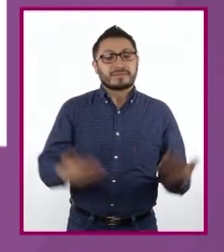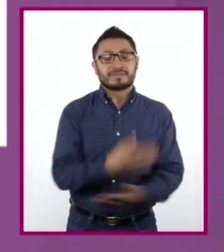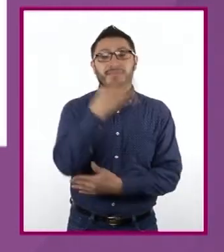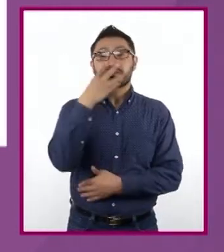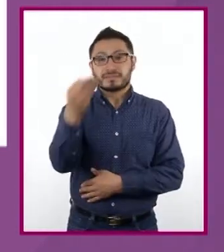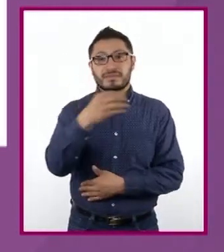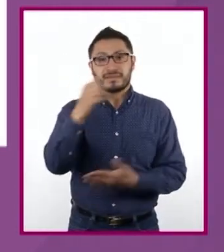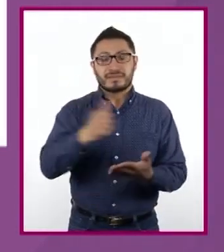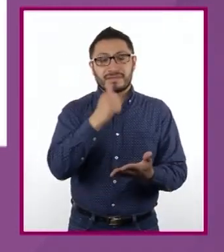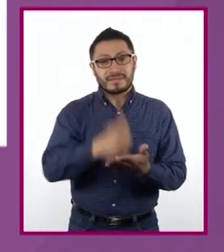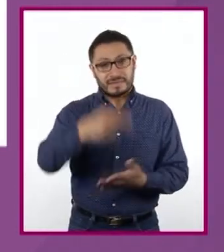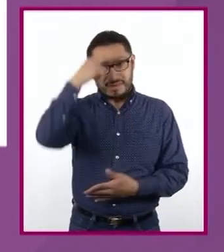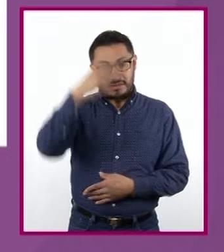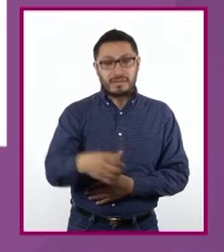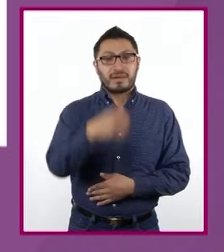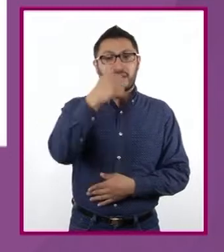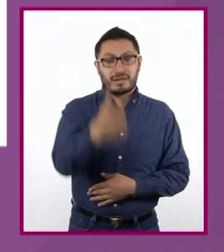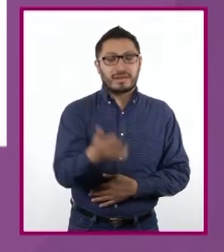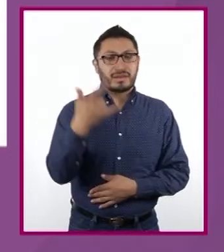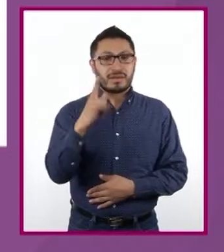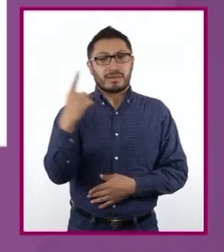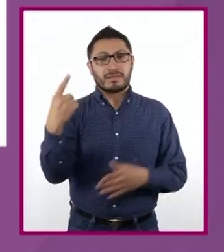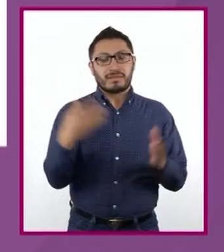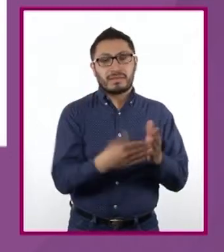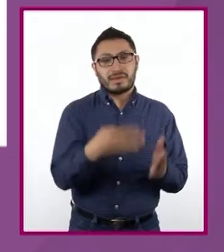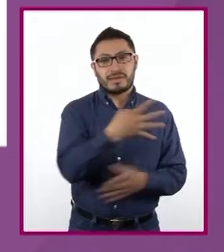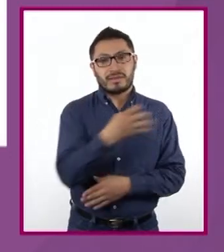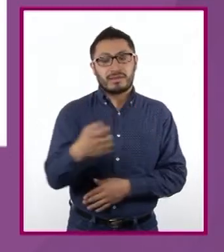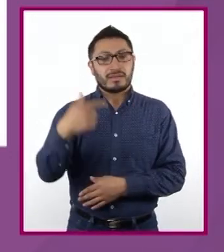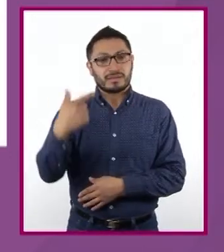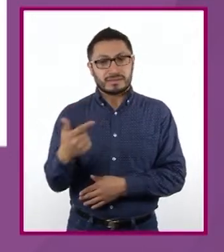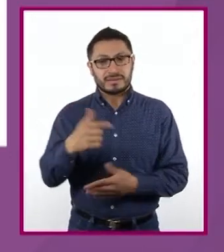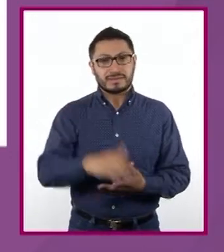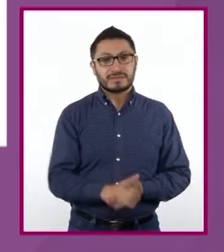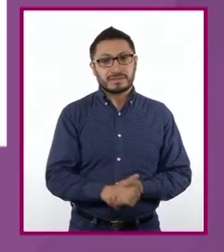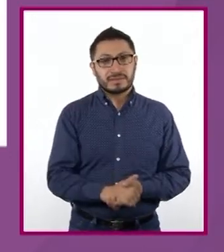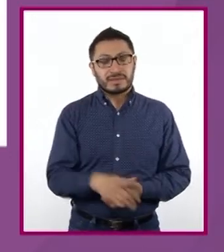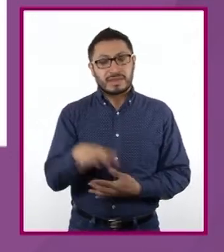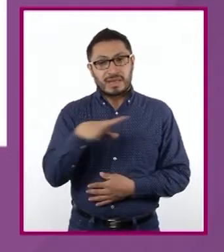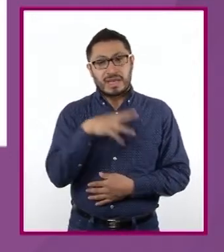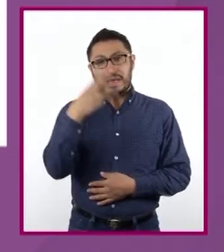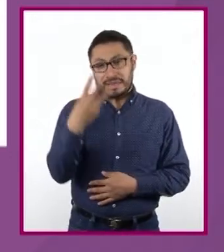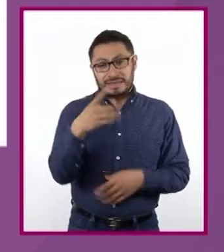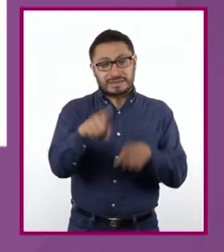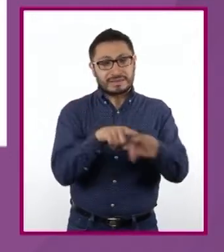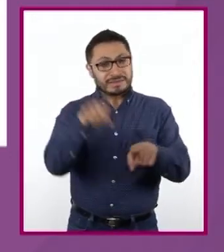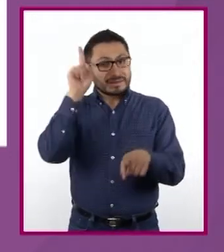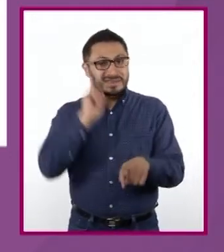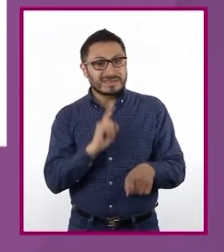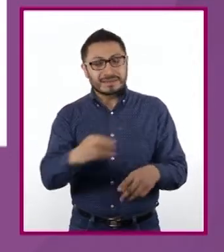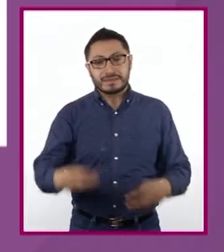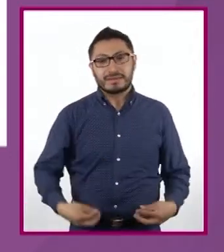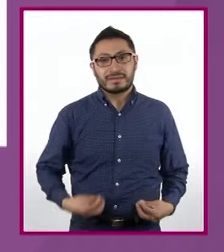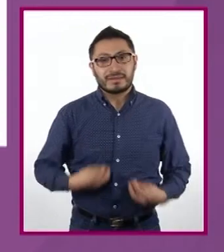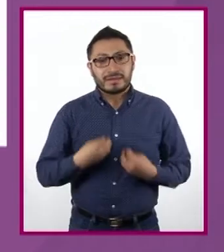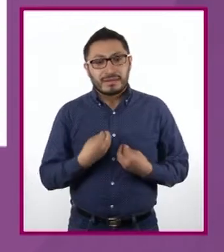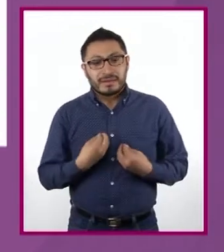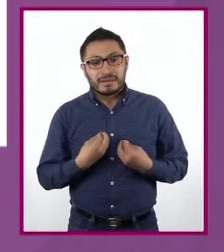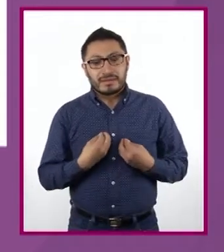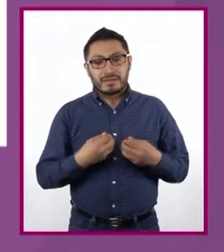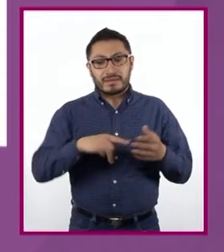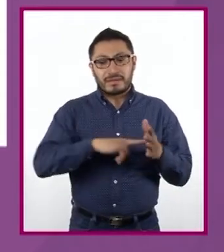la Ciudad de México, el 6 de julio de 1907. Tuvo 3 hermanas y vivió en la ahora